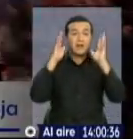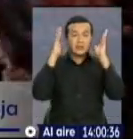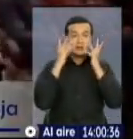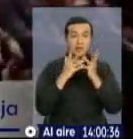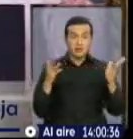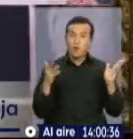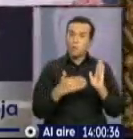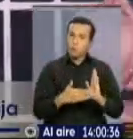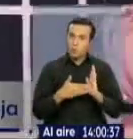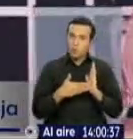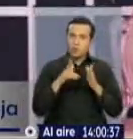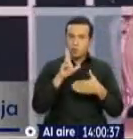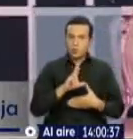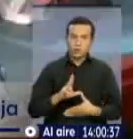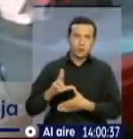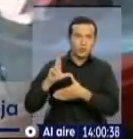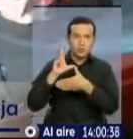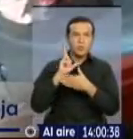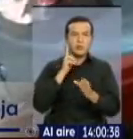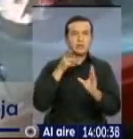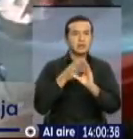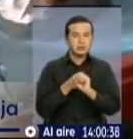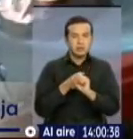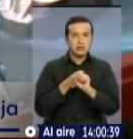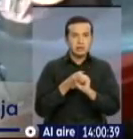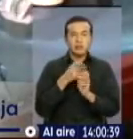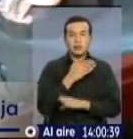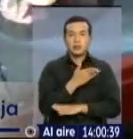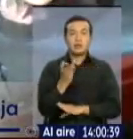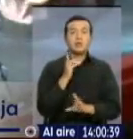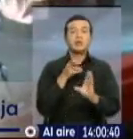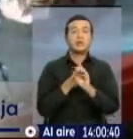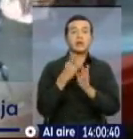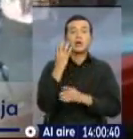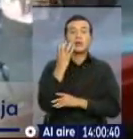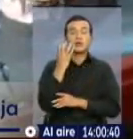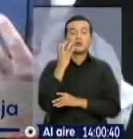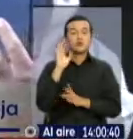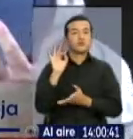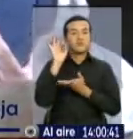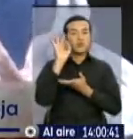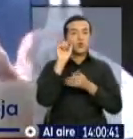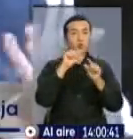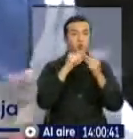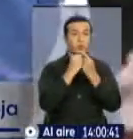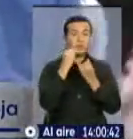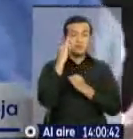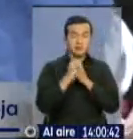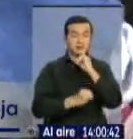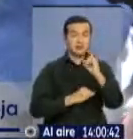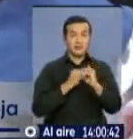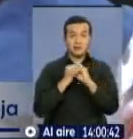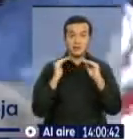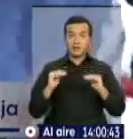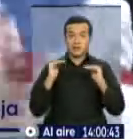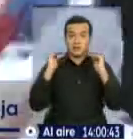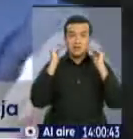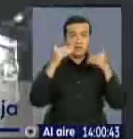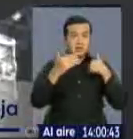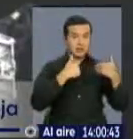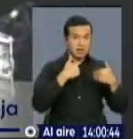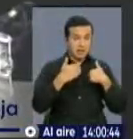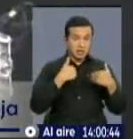en un referente de Latinoamérica, asistirán, para esta edición, 14 prestigiosos grupos internacionales en las categorías